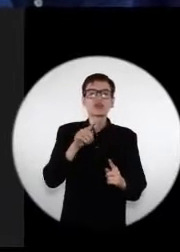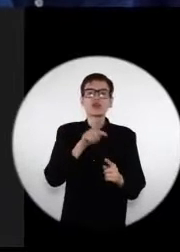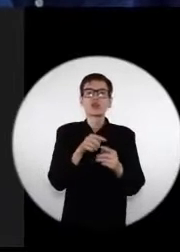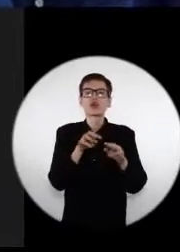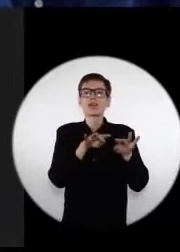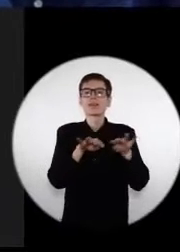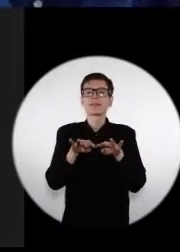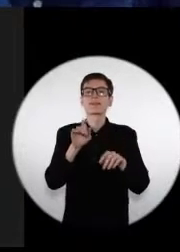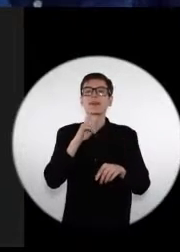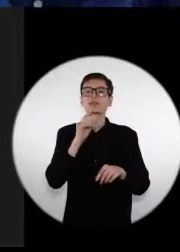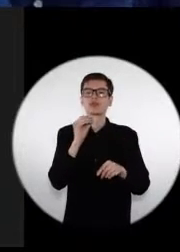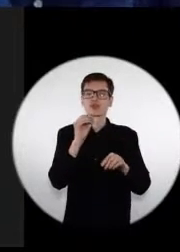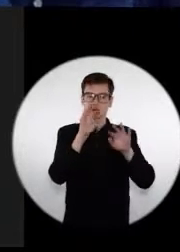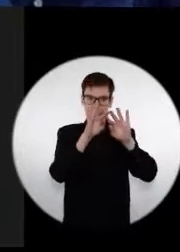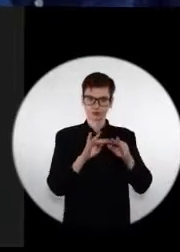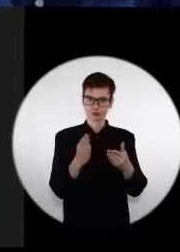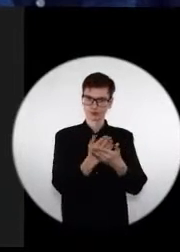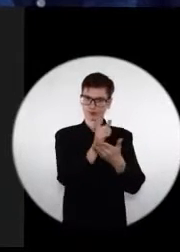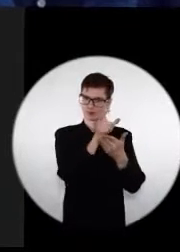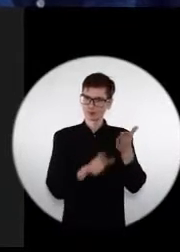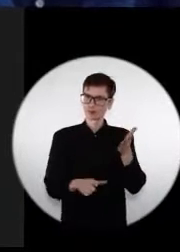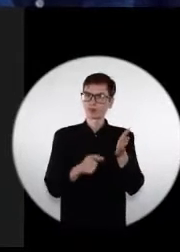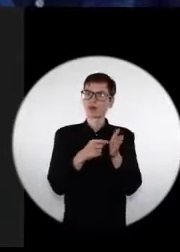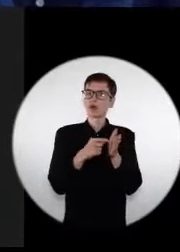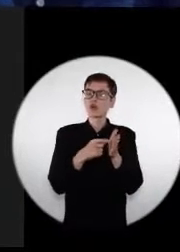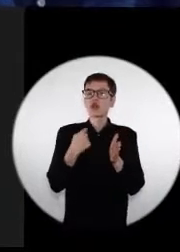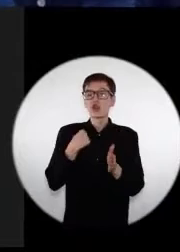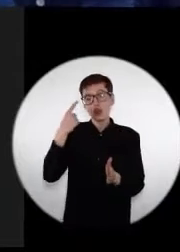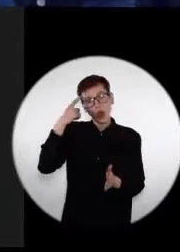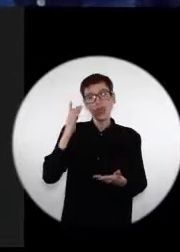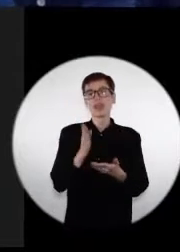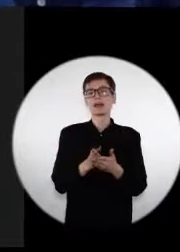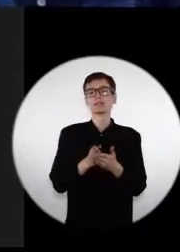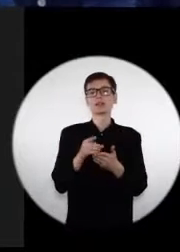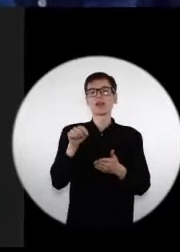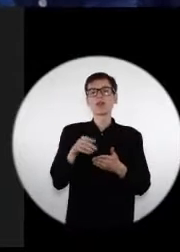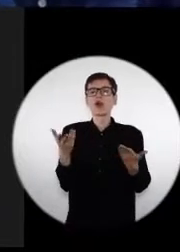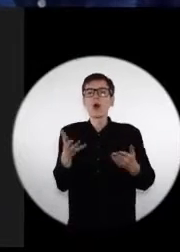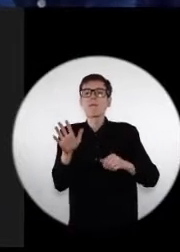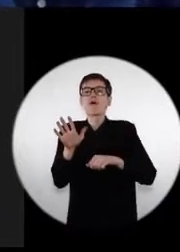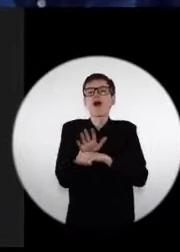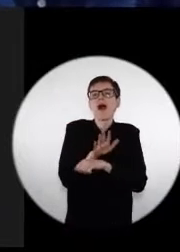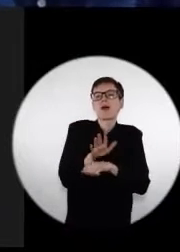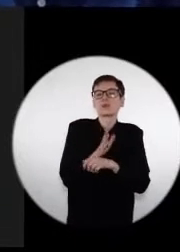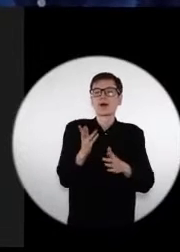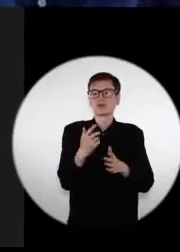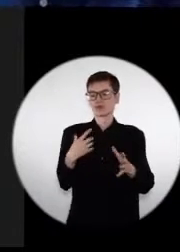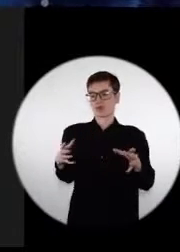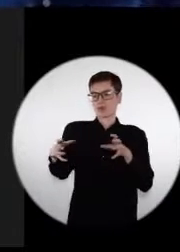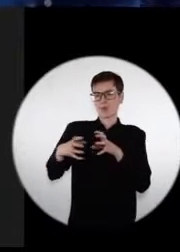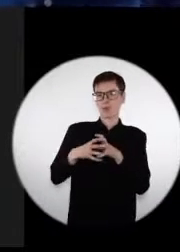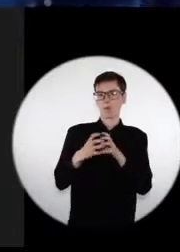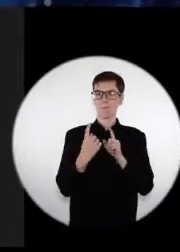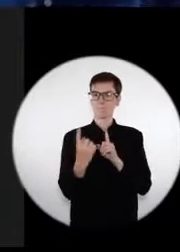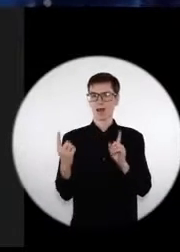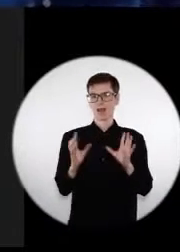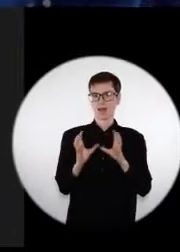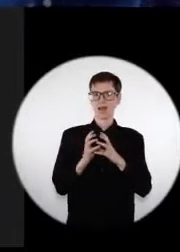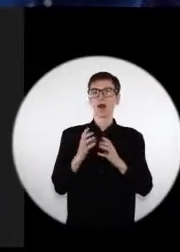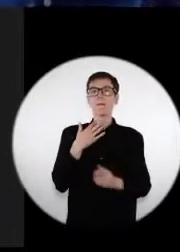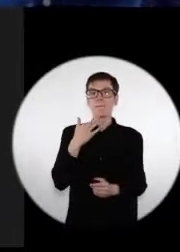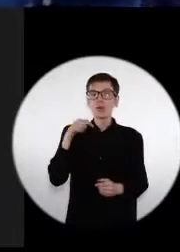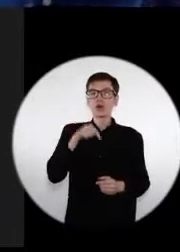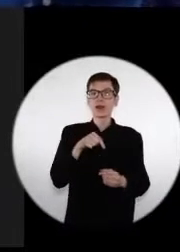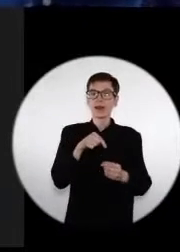todo lo que es lo que han sucedido en este proyecto viene del texto directamente es ese texto en particular yo decidí que fuera